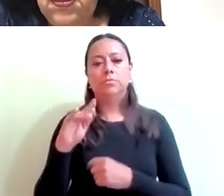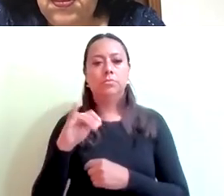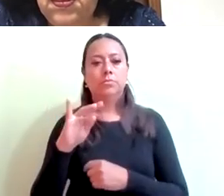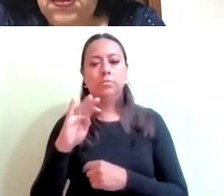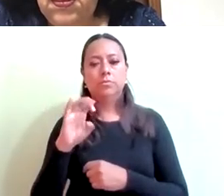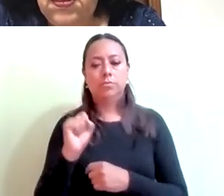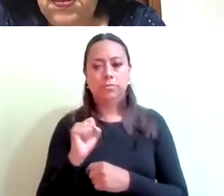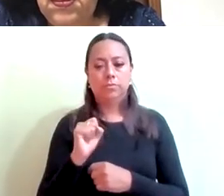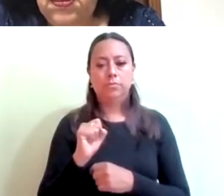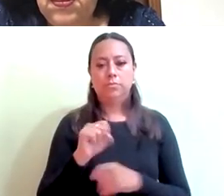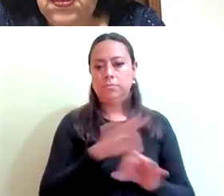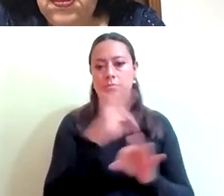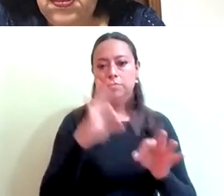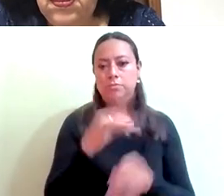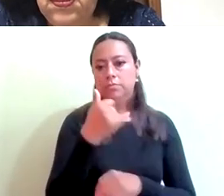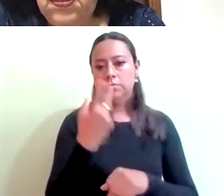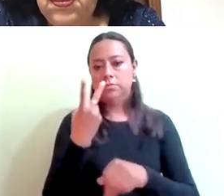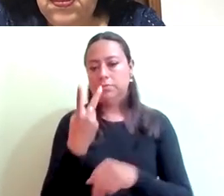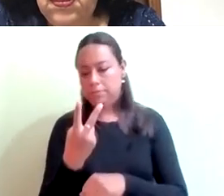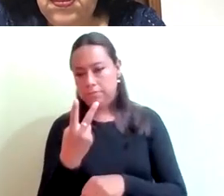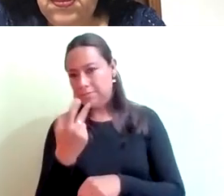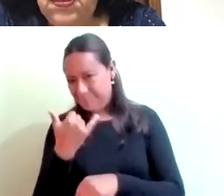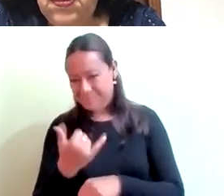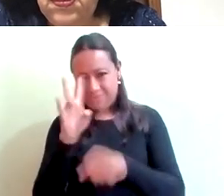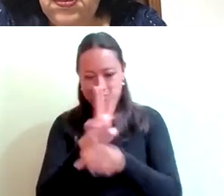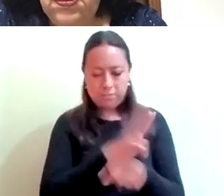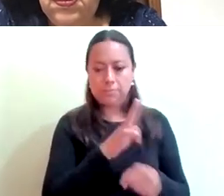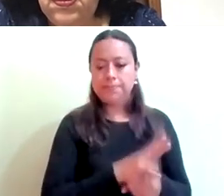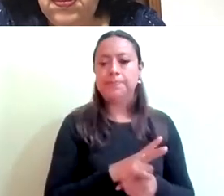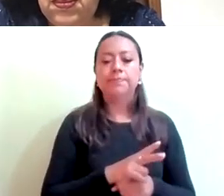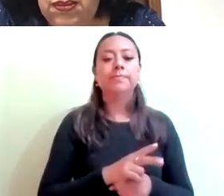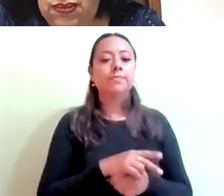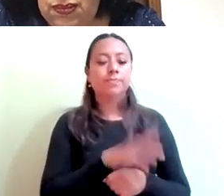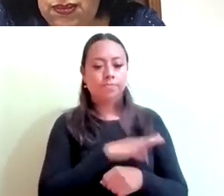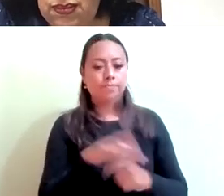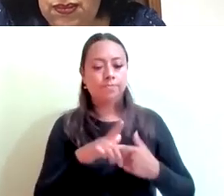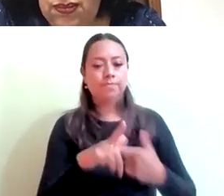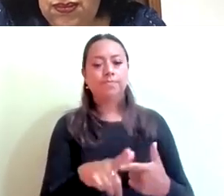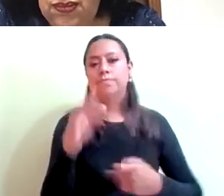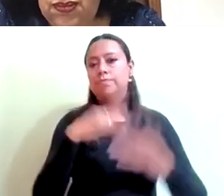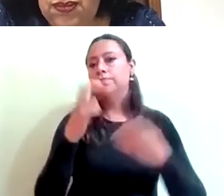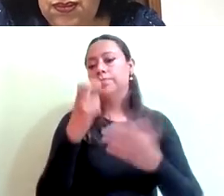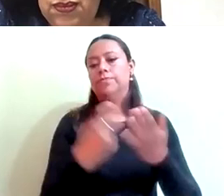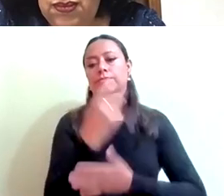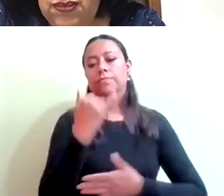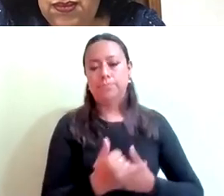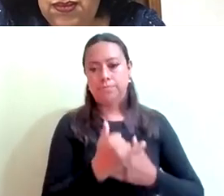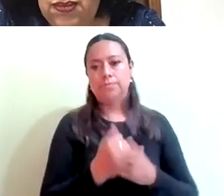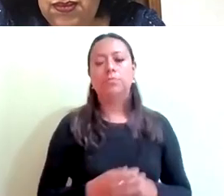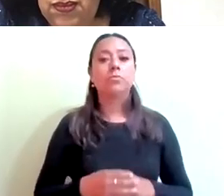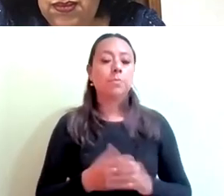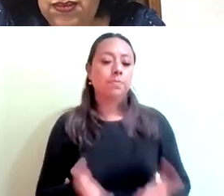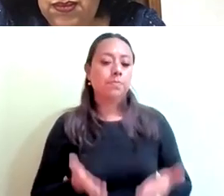de vigilancia verifiquen y den seguimiento a los proyectos realizados. Se prevén disposiciones también